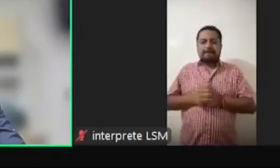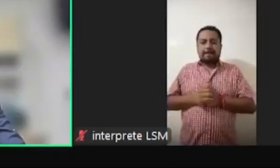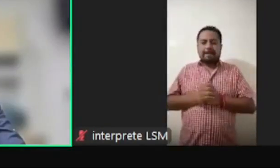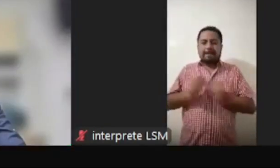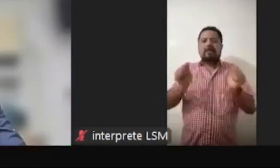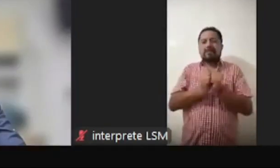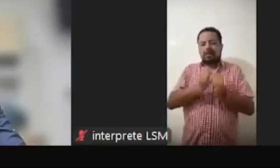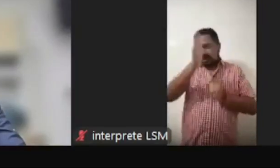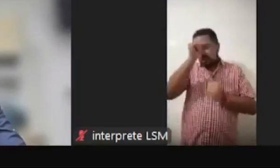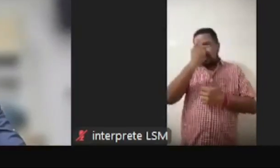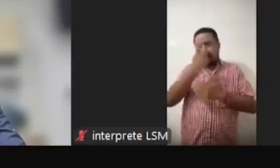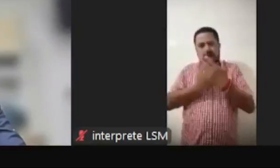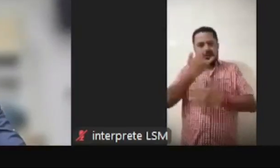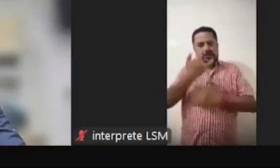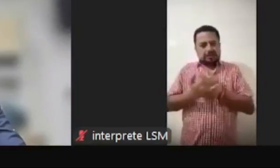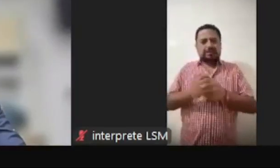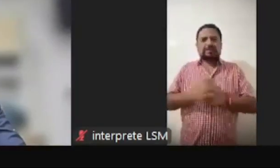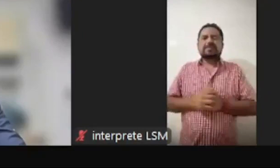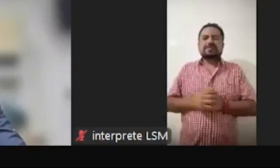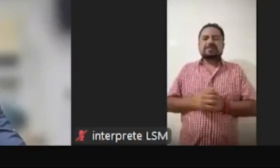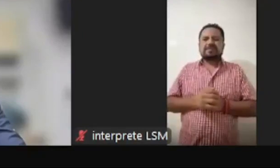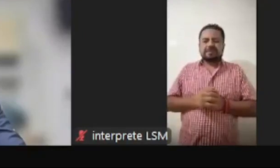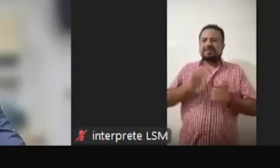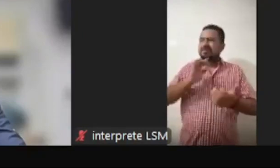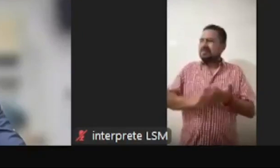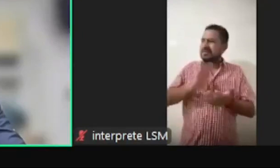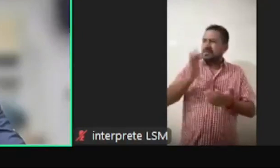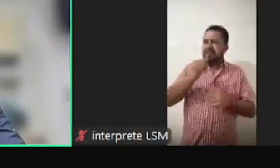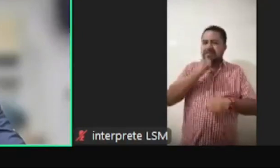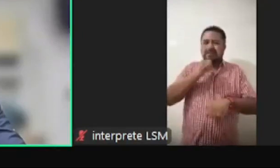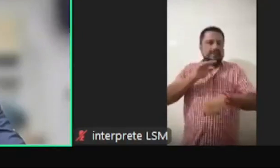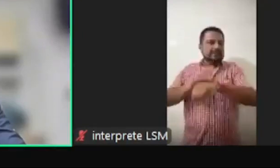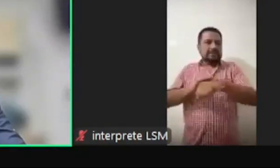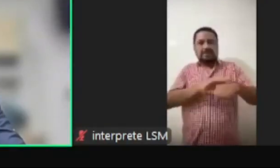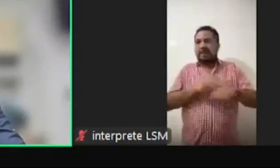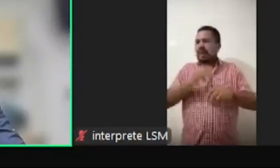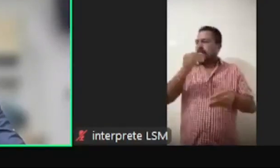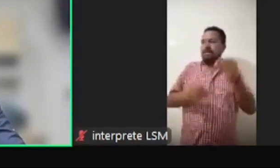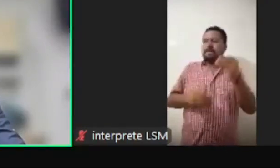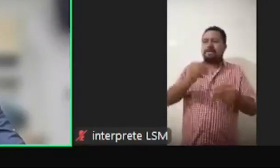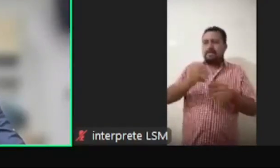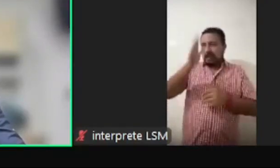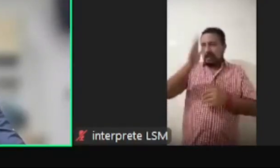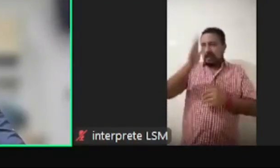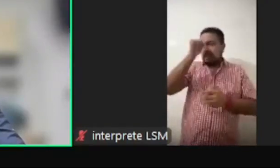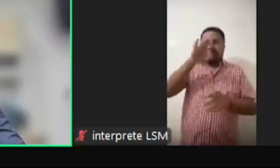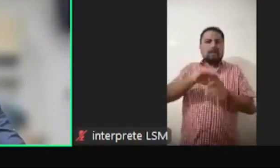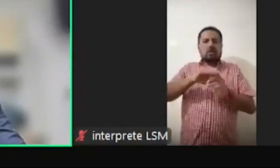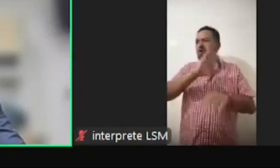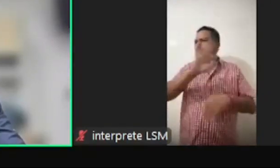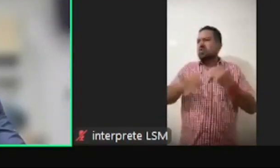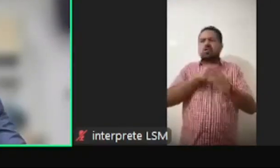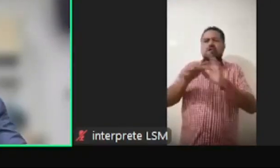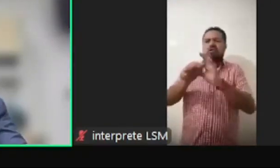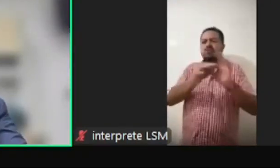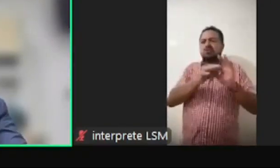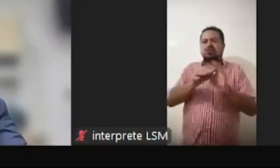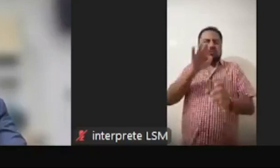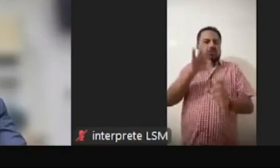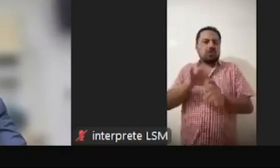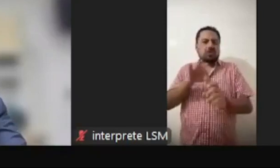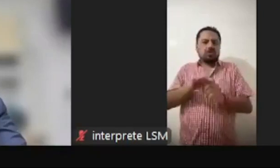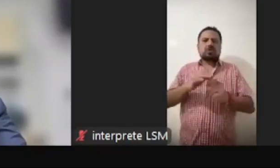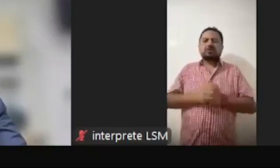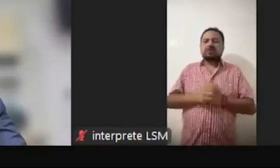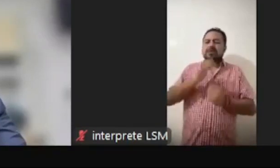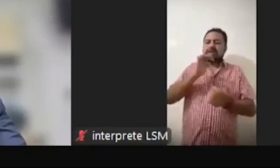A favor del proyecto. Gracias, magistrada. Magistrada presidenta, magistrada, magistrado. El proyecto de resolución fue aprobado por unanimidad de votos.